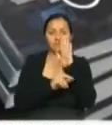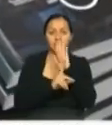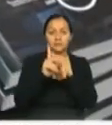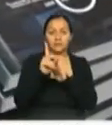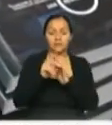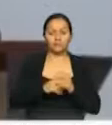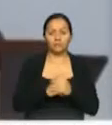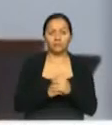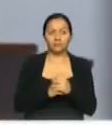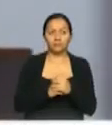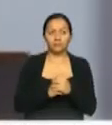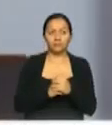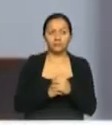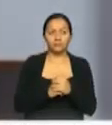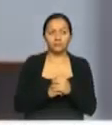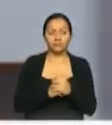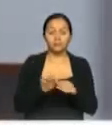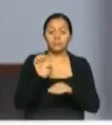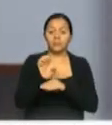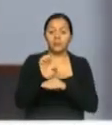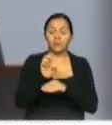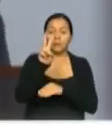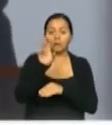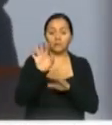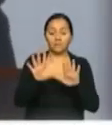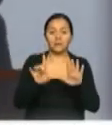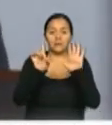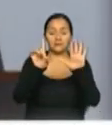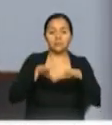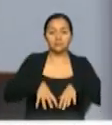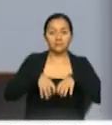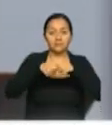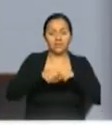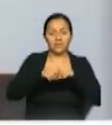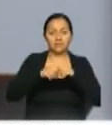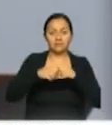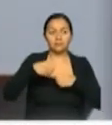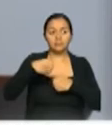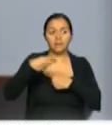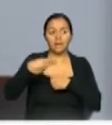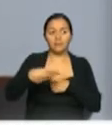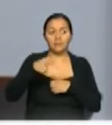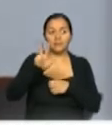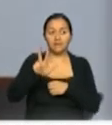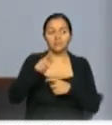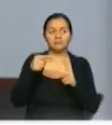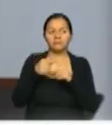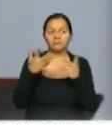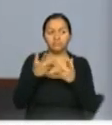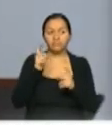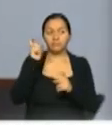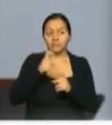urbano sostenible. Ecuador en el 2016, como sede de la tercera conferencia mundial de hábitat,